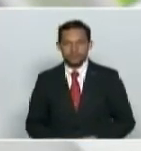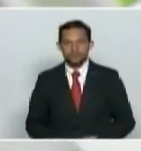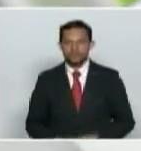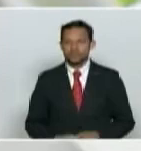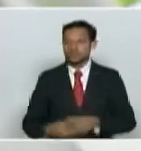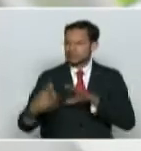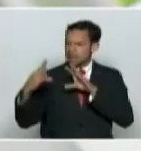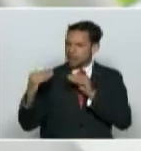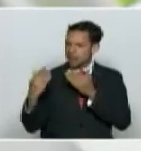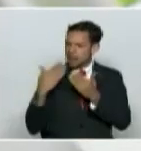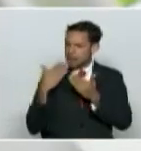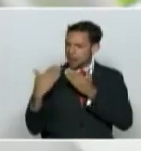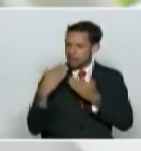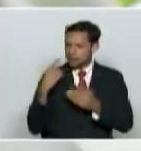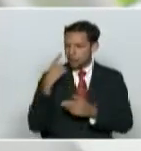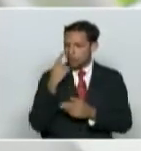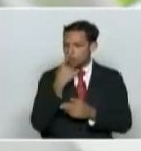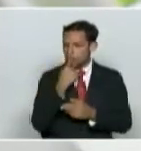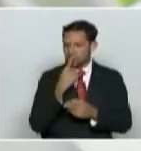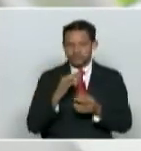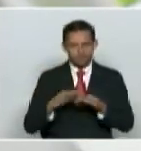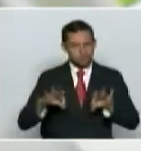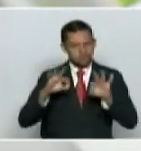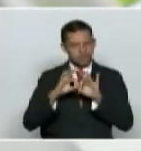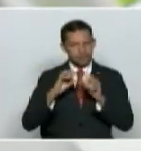Hablemos en serio. Tus ojos han cambiado.